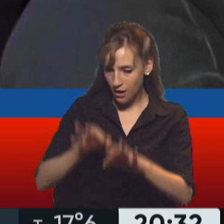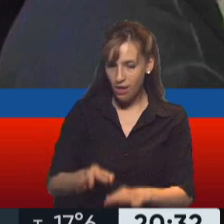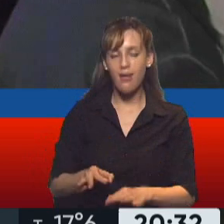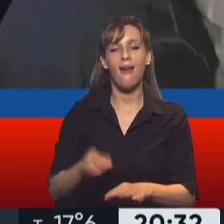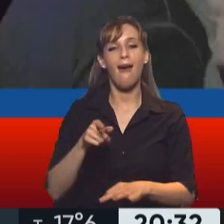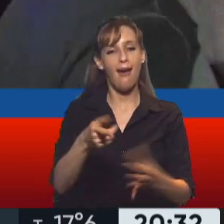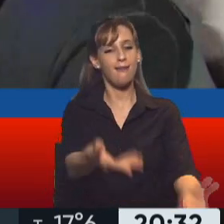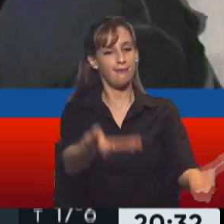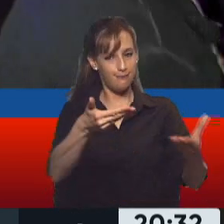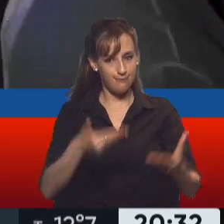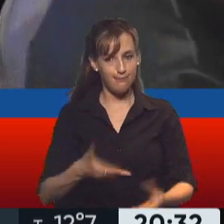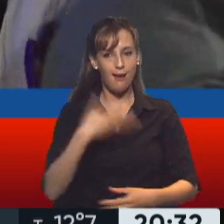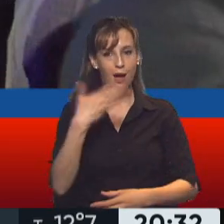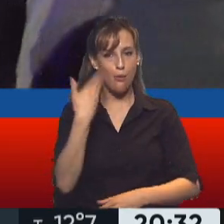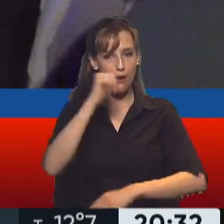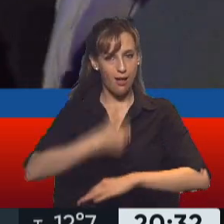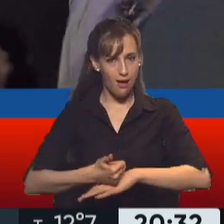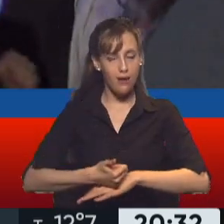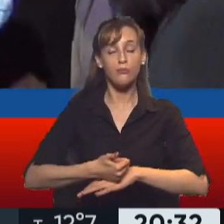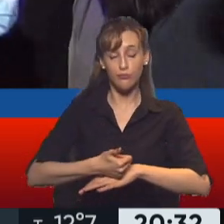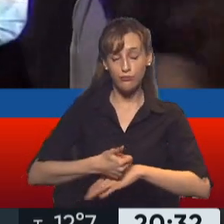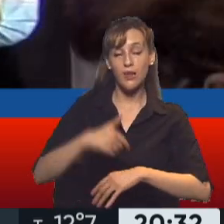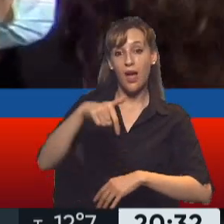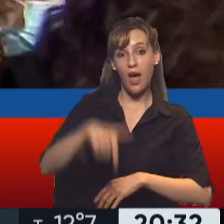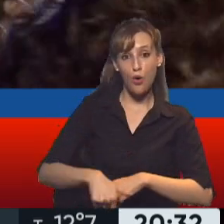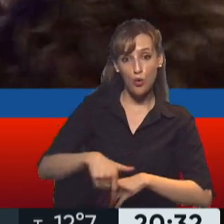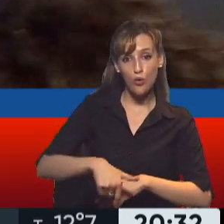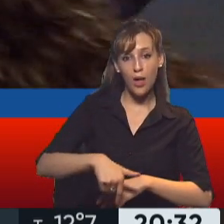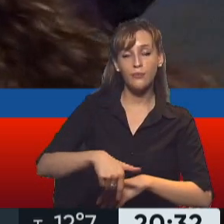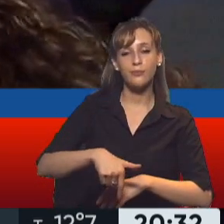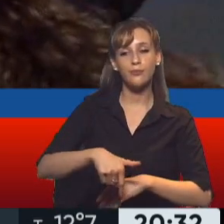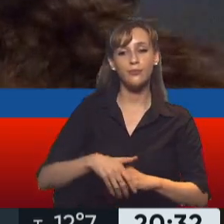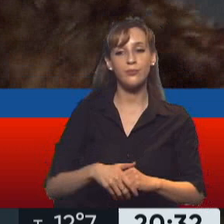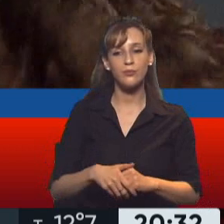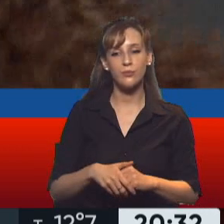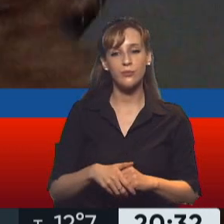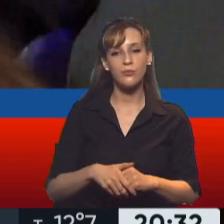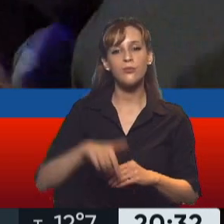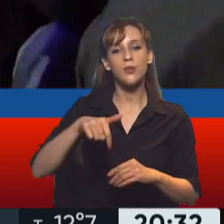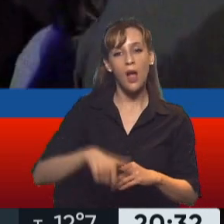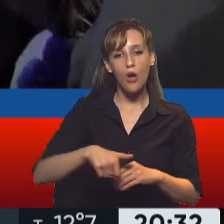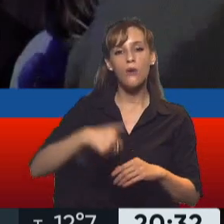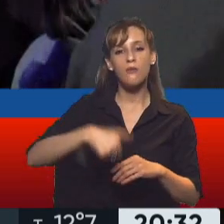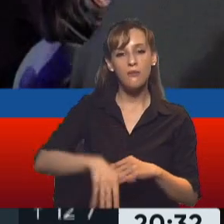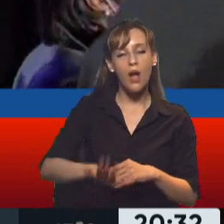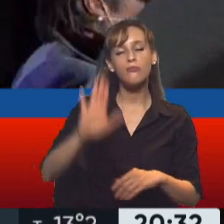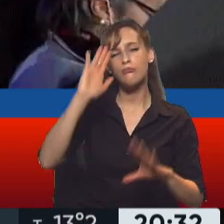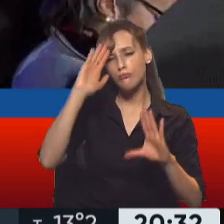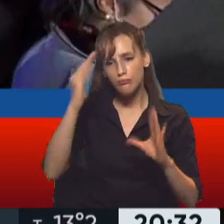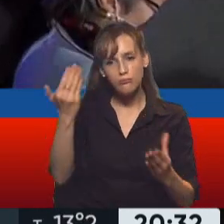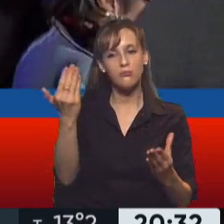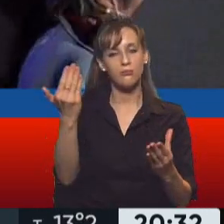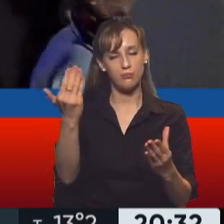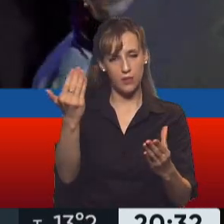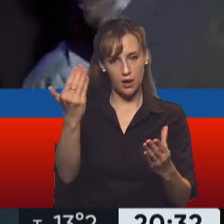uso de la palabra y ahora se dirige al solar de la memoria para brindar homenaje a